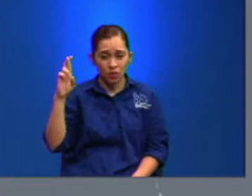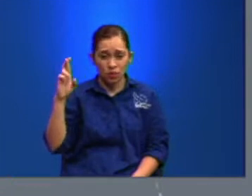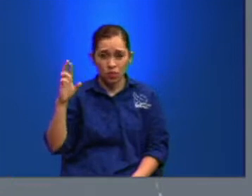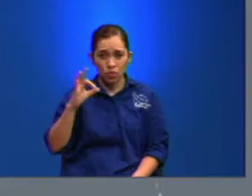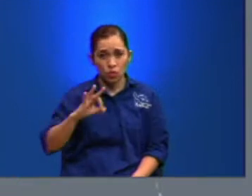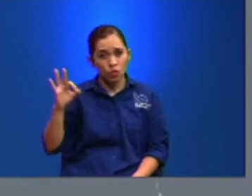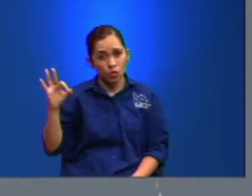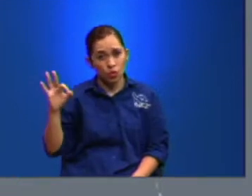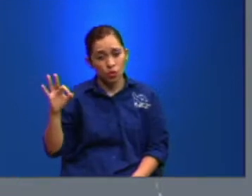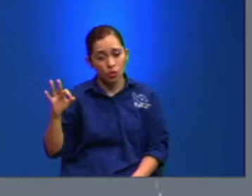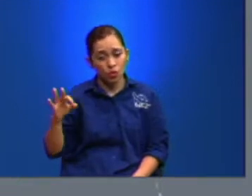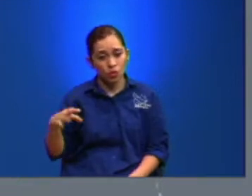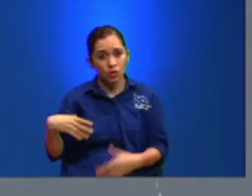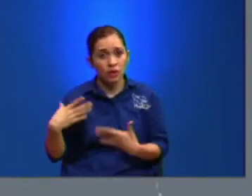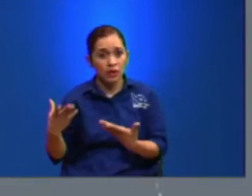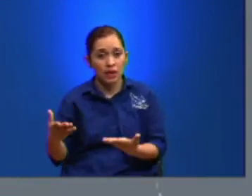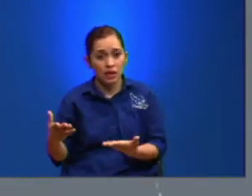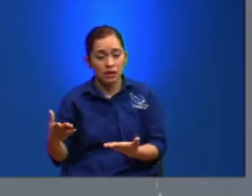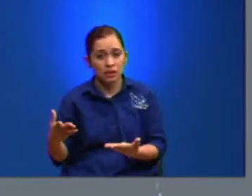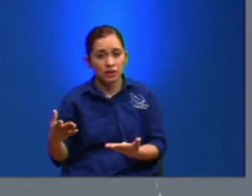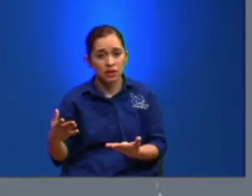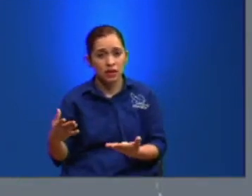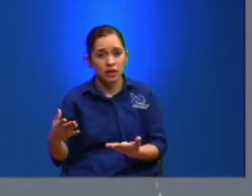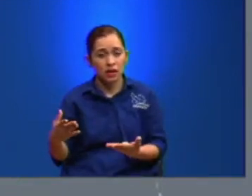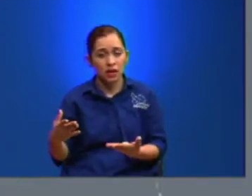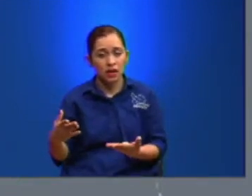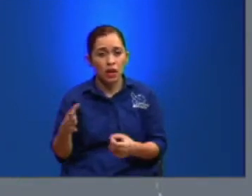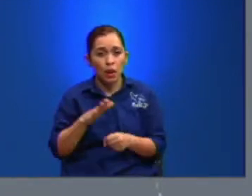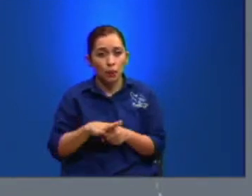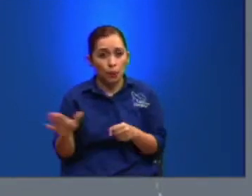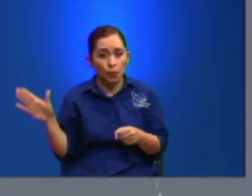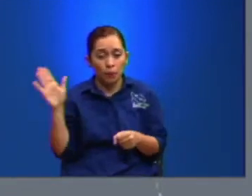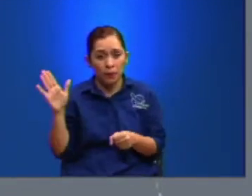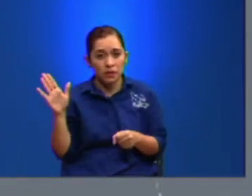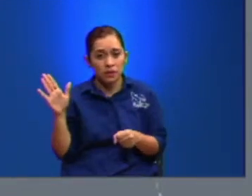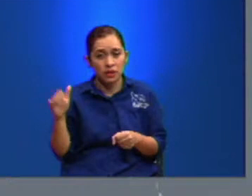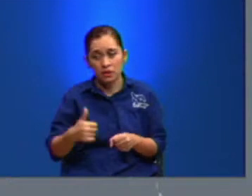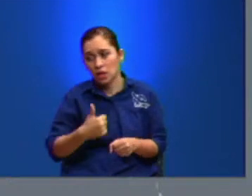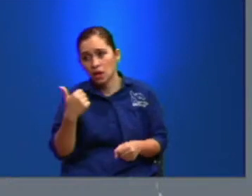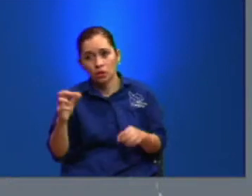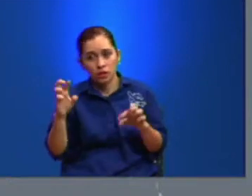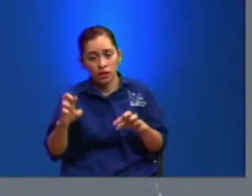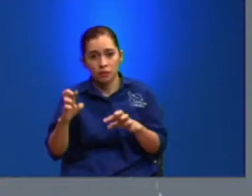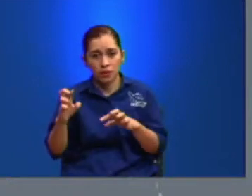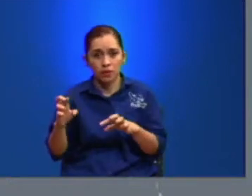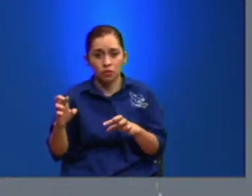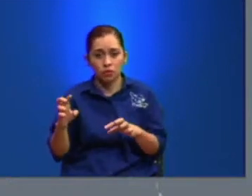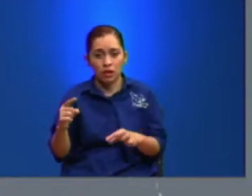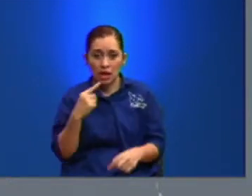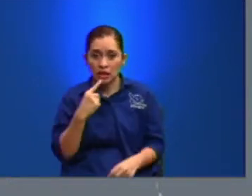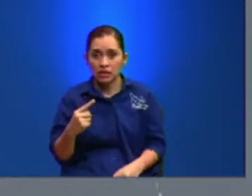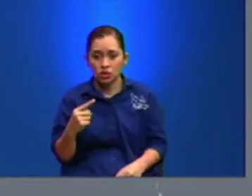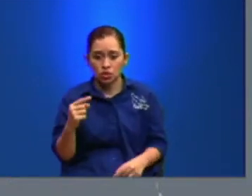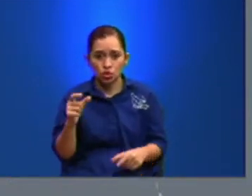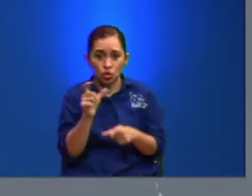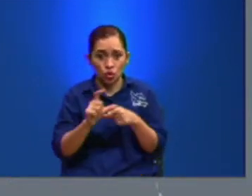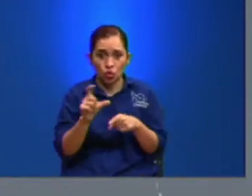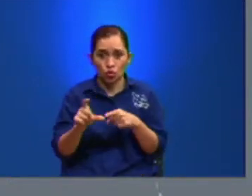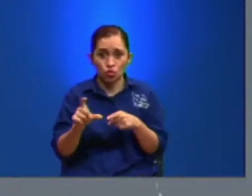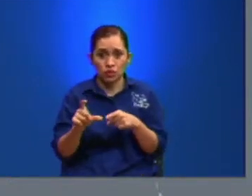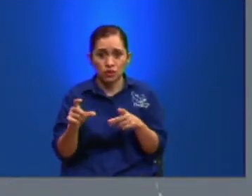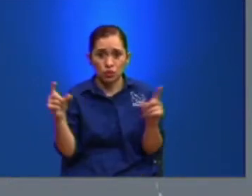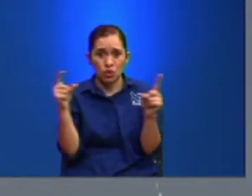extraño que no había leído completo si te has enredado con las palabras de tu boca si con las